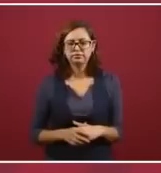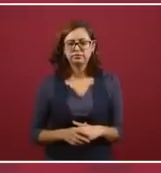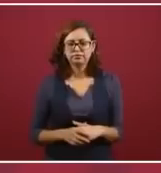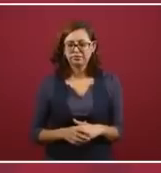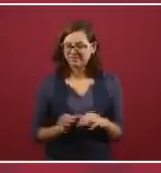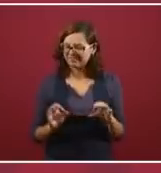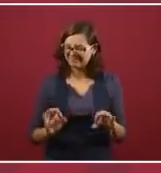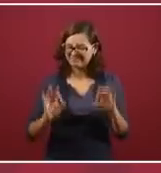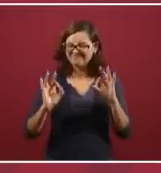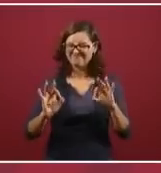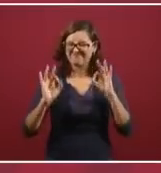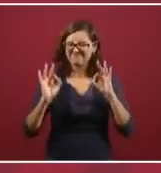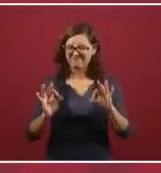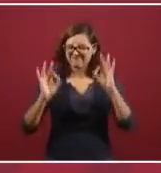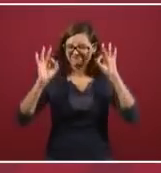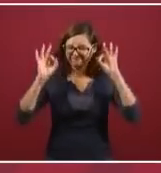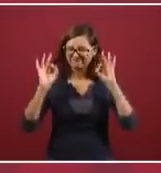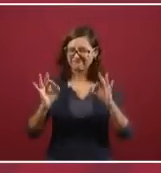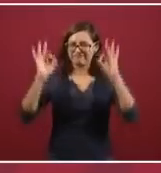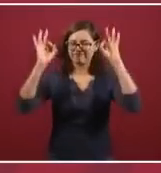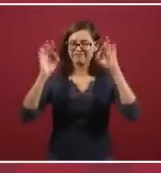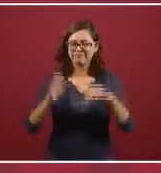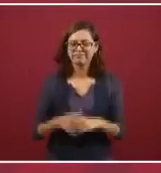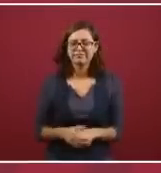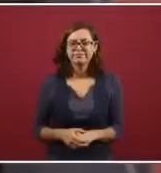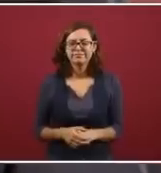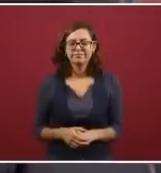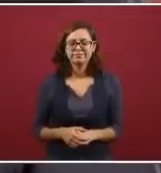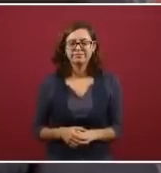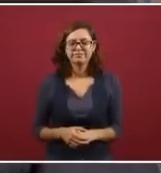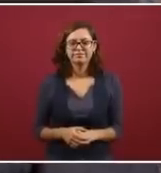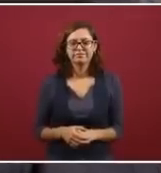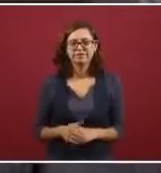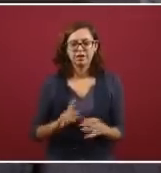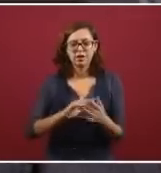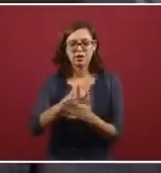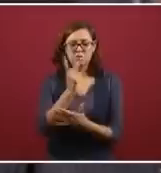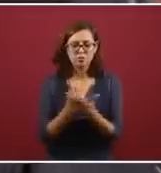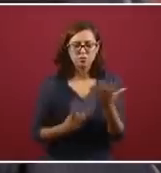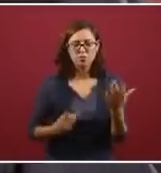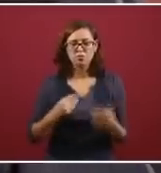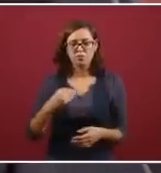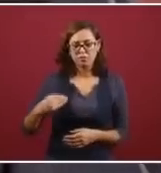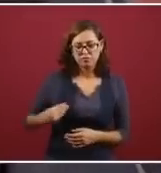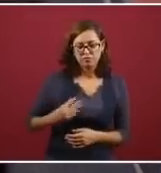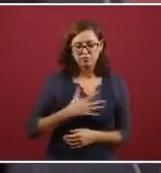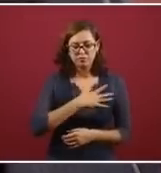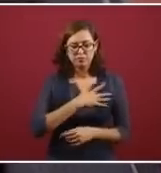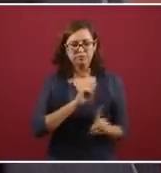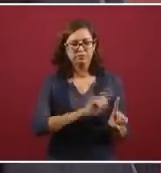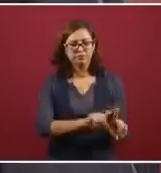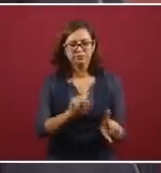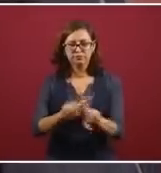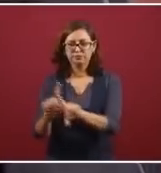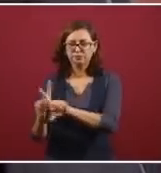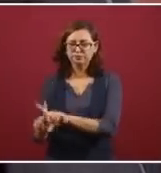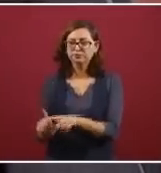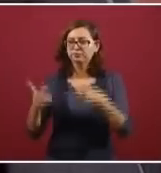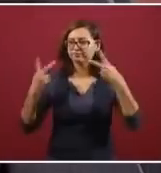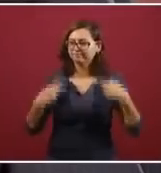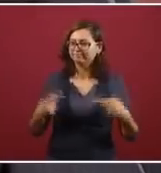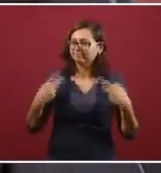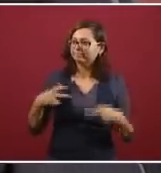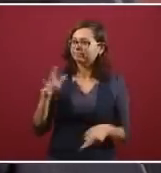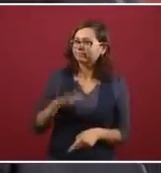requete bien, en los programas de bienestar. La gente está